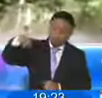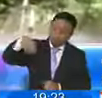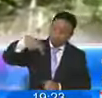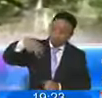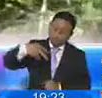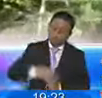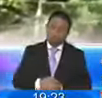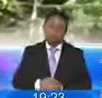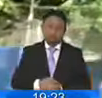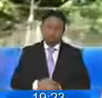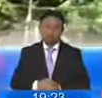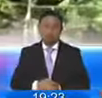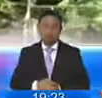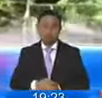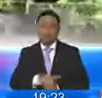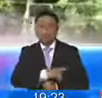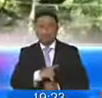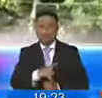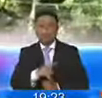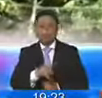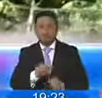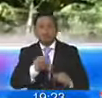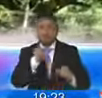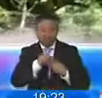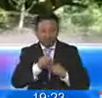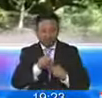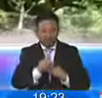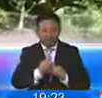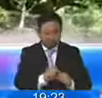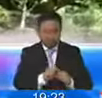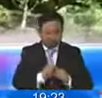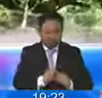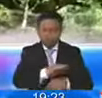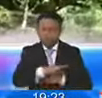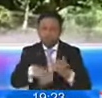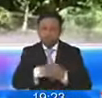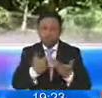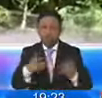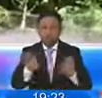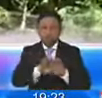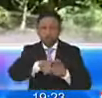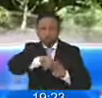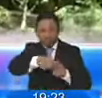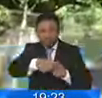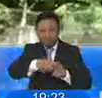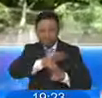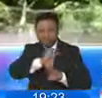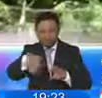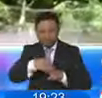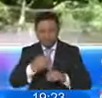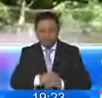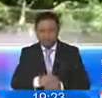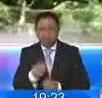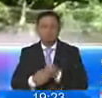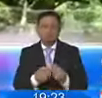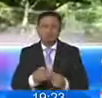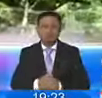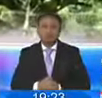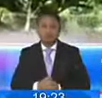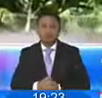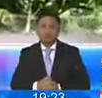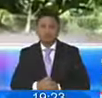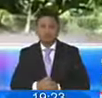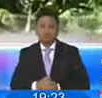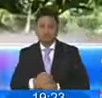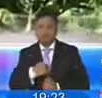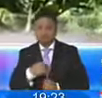puerta afuera para tantear. Estaba seguro por dentro. Todo estaba tapado, la abajo y la arriba. Ya. Y ahí, entre lo mismo